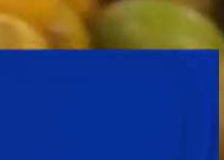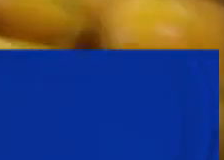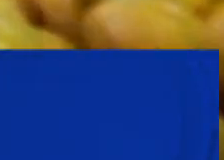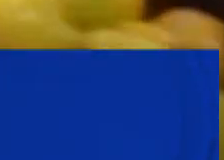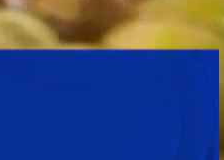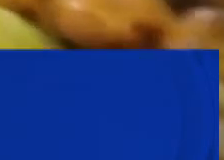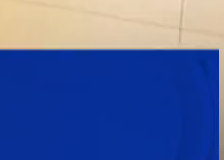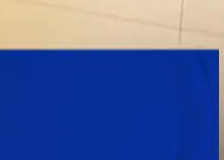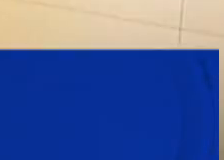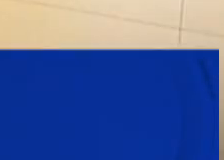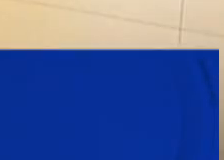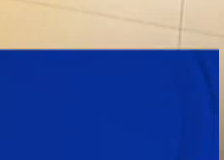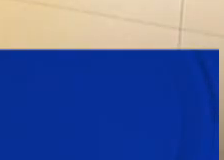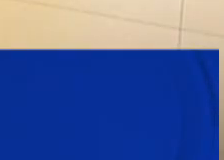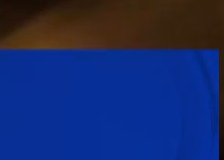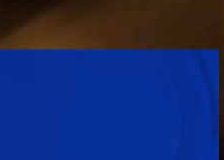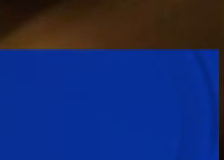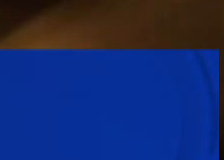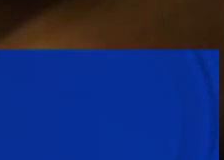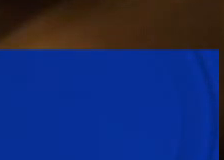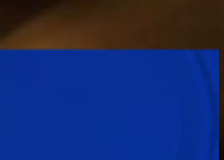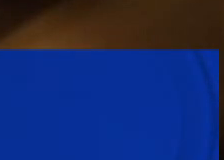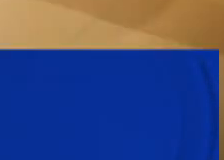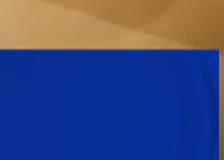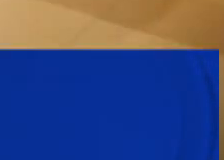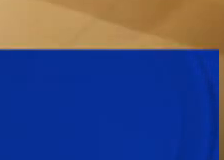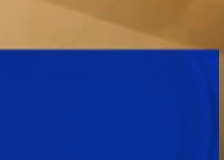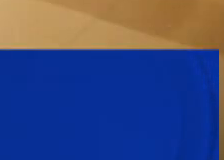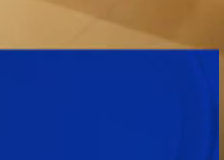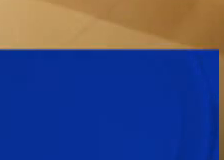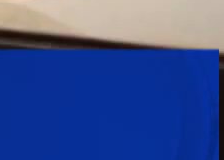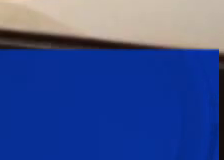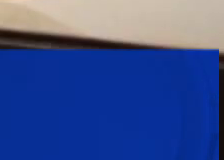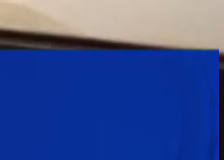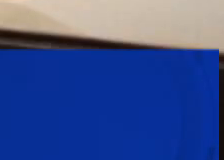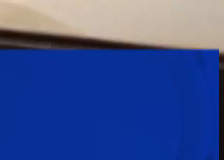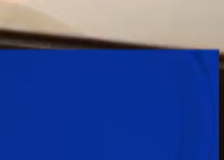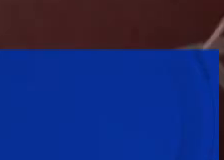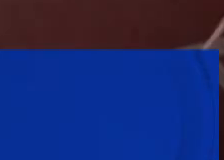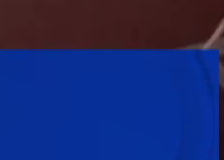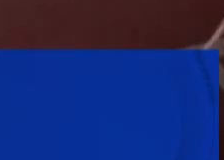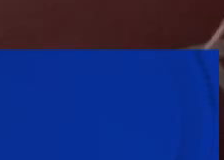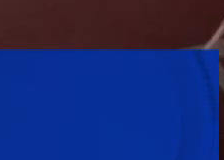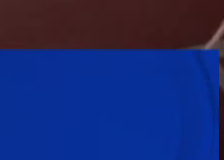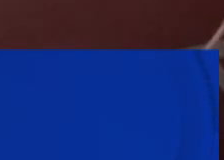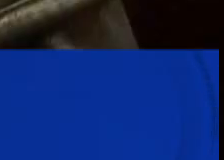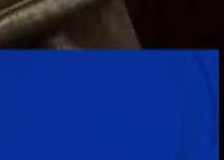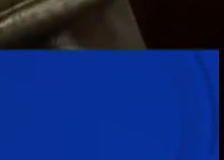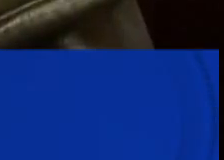del PBI global, que en 2024 significó un intercambio de cerca de 67.000 millones de dólares y que podría